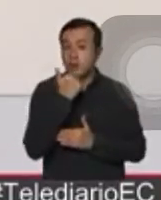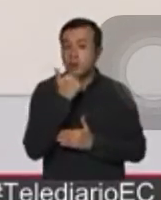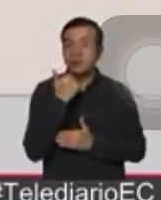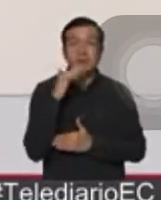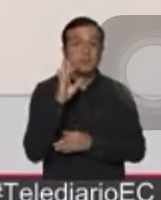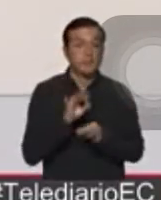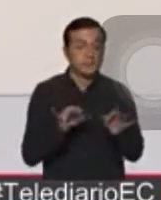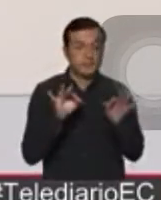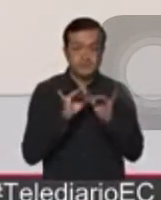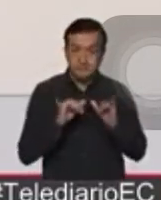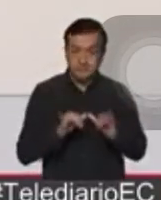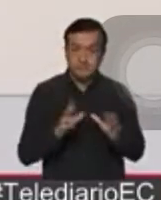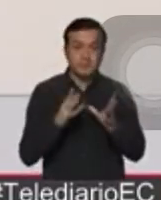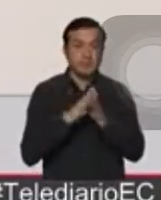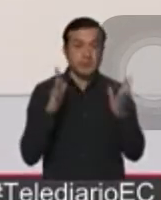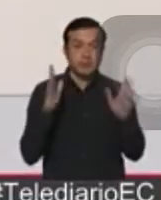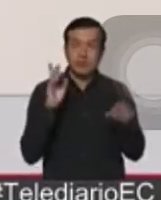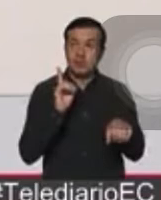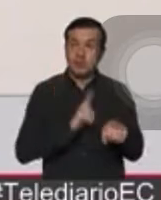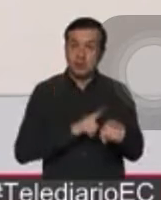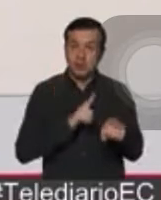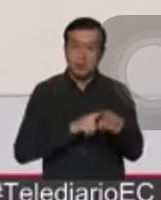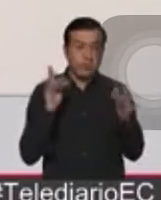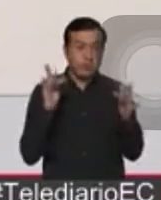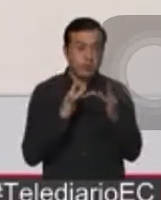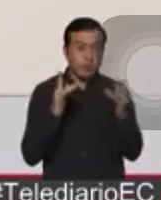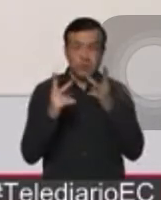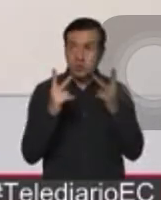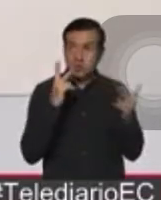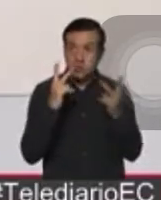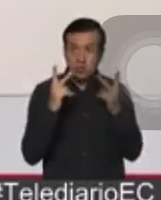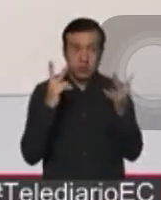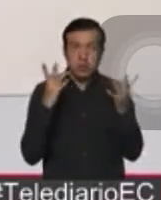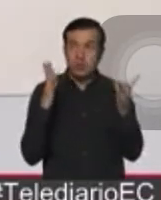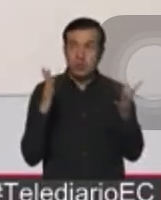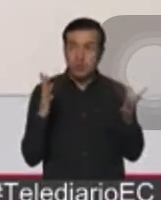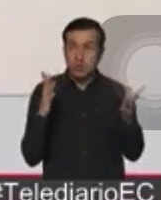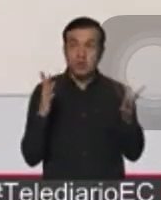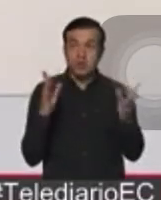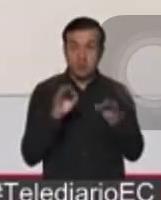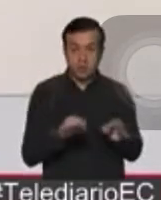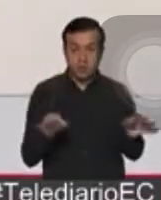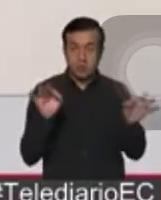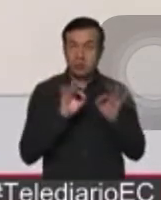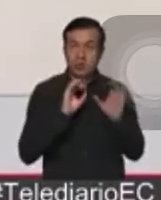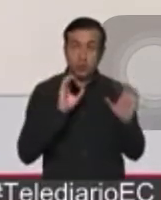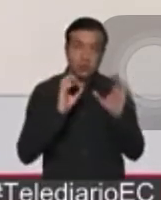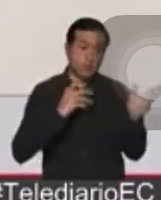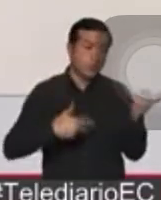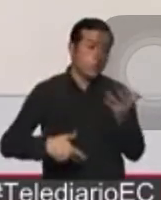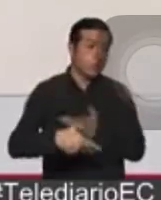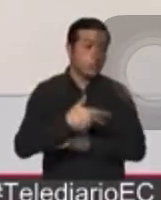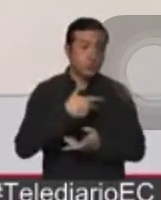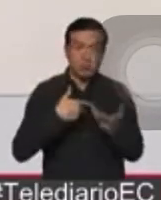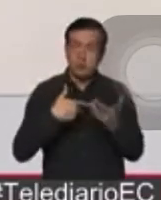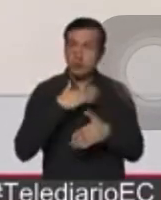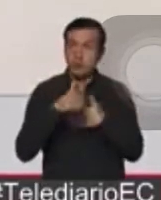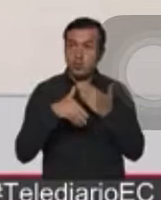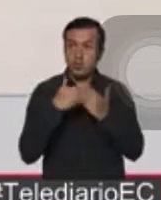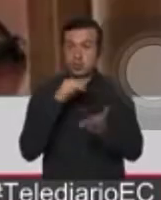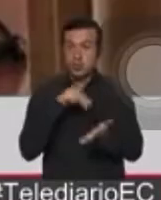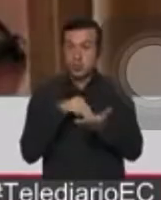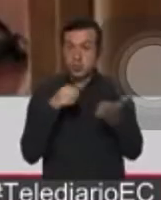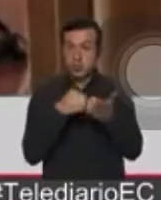nos mantenemos mucho tiempo conectados, ¿no? Al no vernos físicamente, aquí se vuelve clave la comunicación entre todos los miembros del